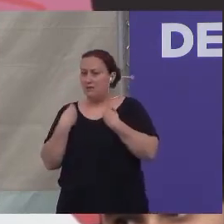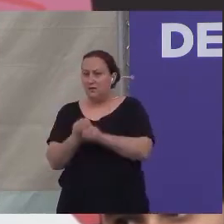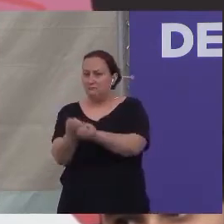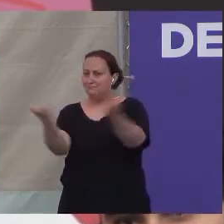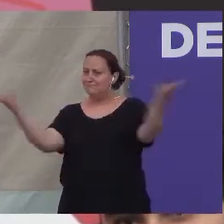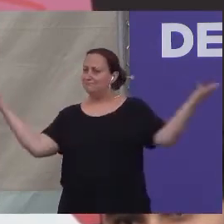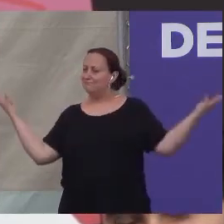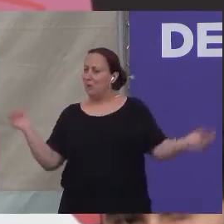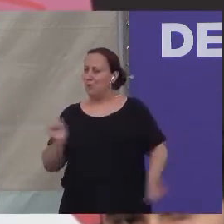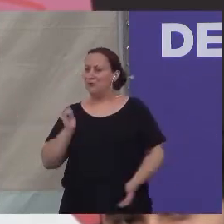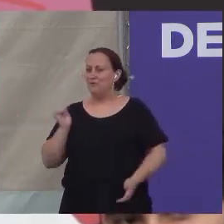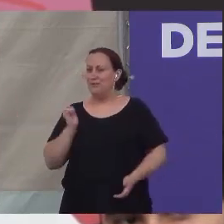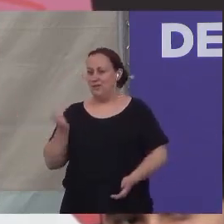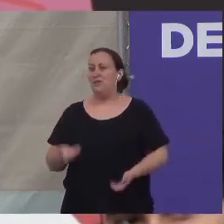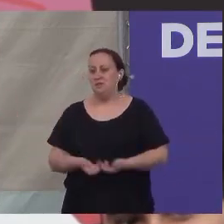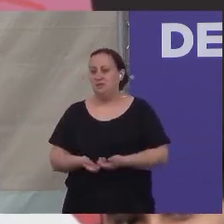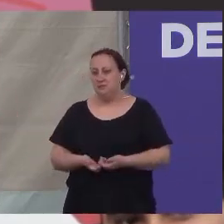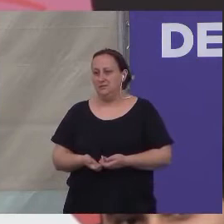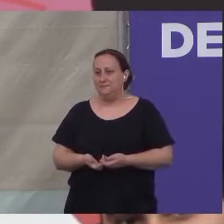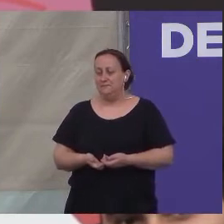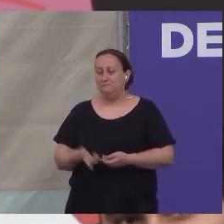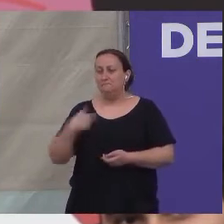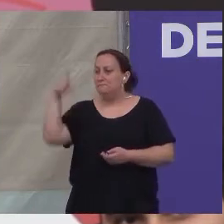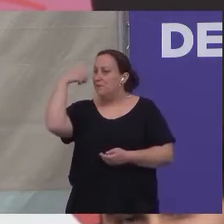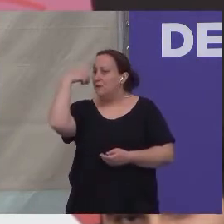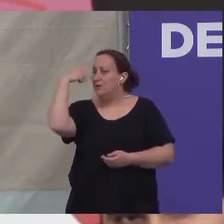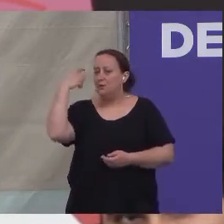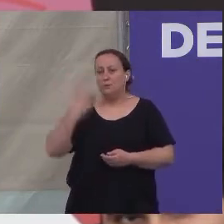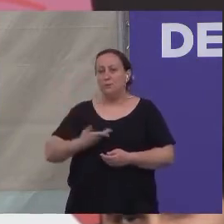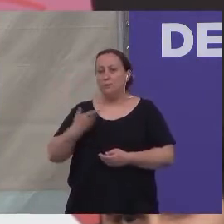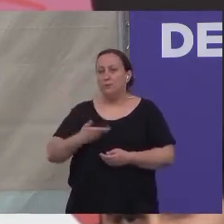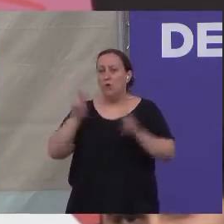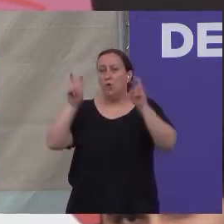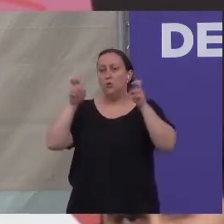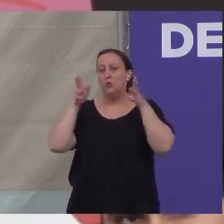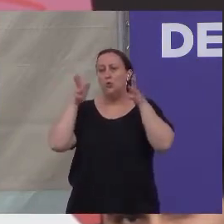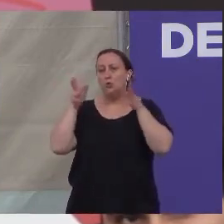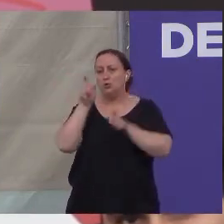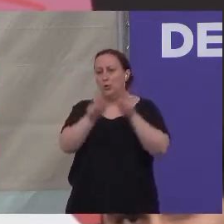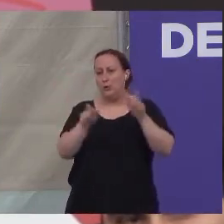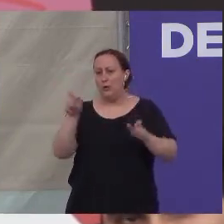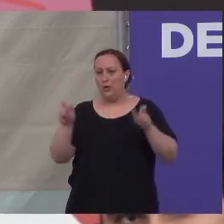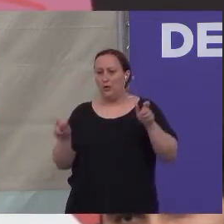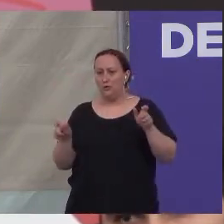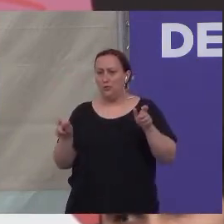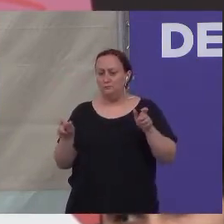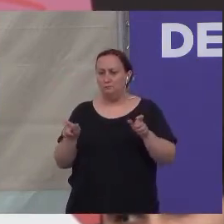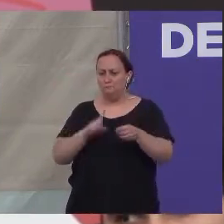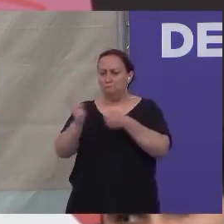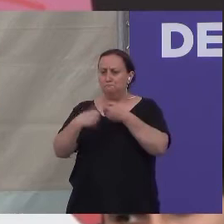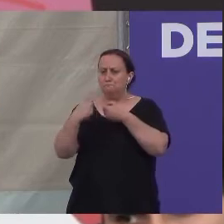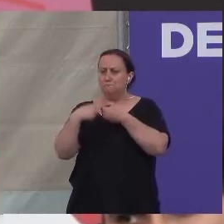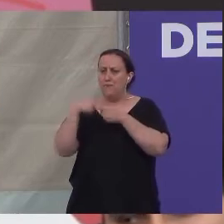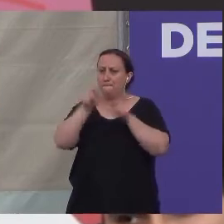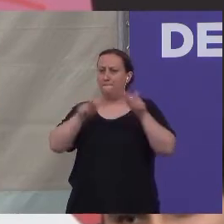posibilidades. Creo que es importante que en el nuevo Consejo Ciudadano haya personas que crean en esta